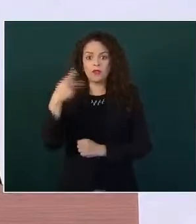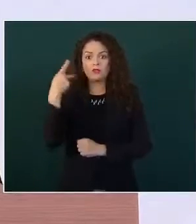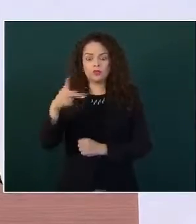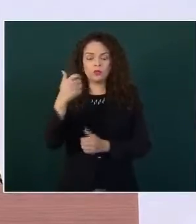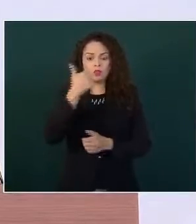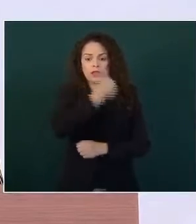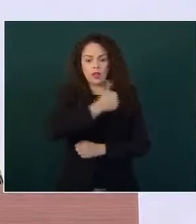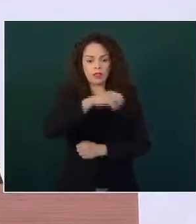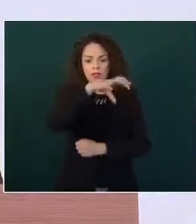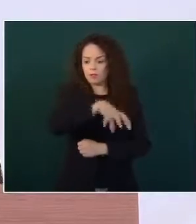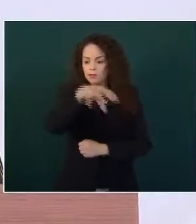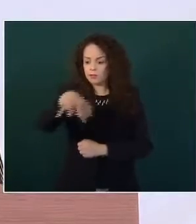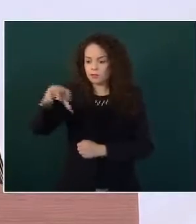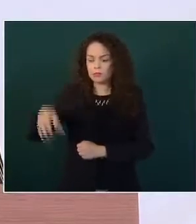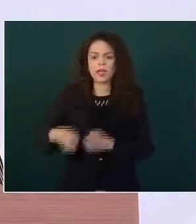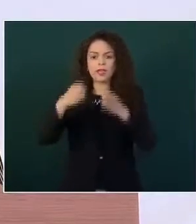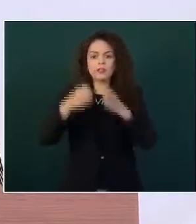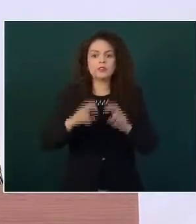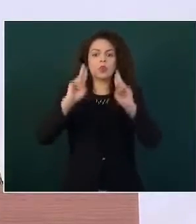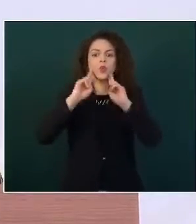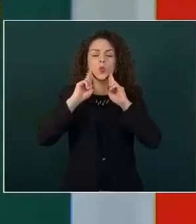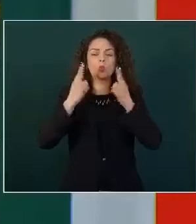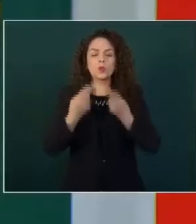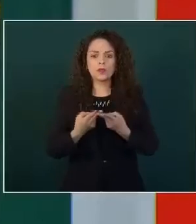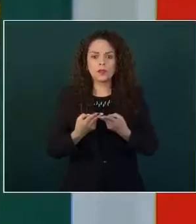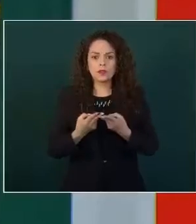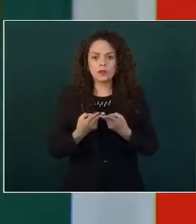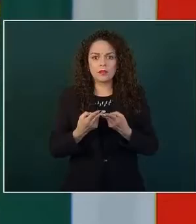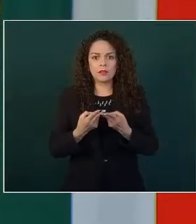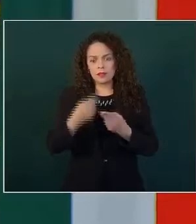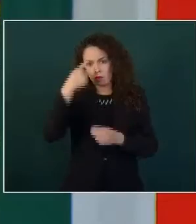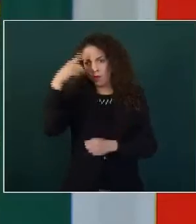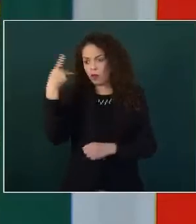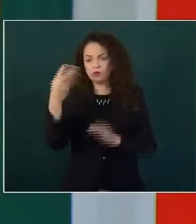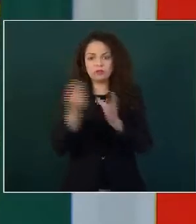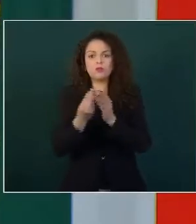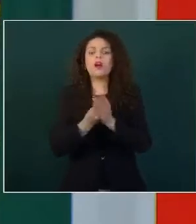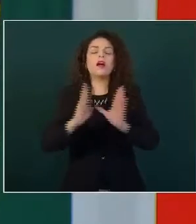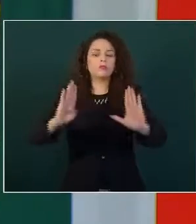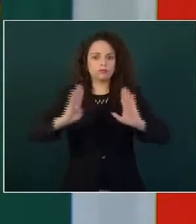territoriales donde están las unidades establecidas del Ejército.